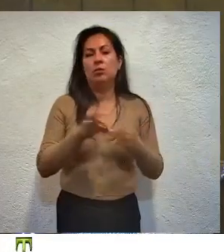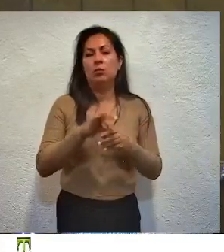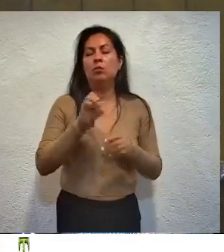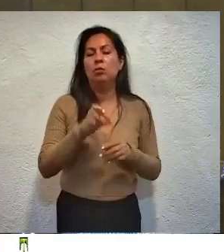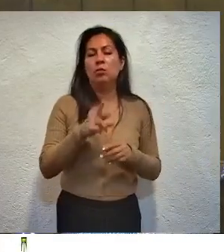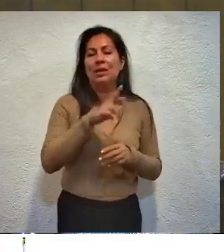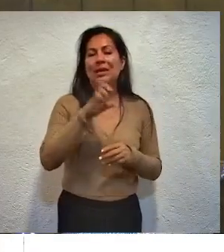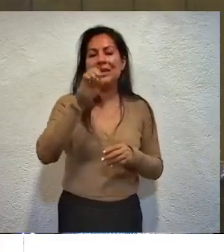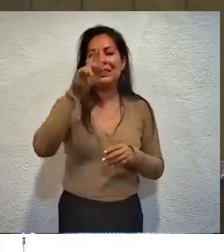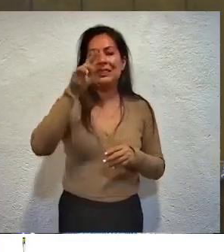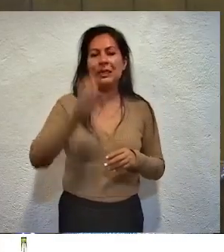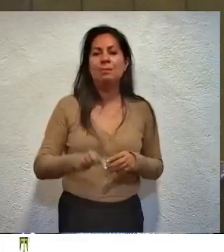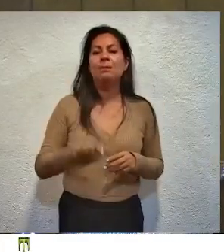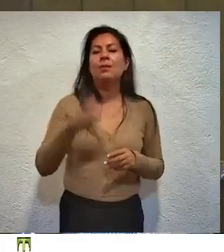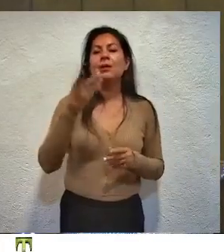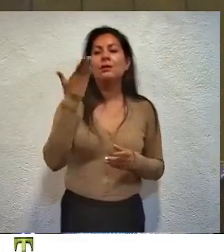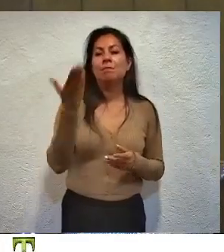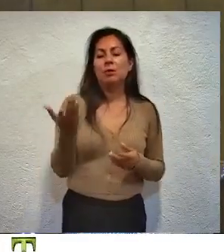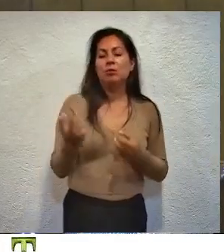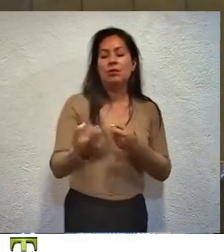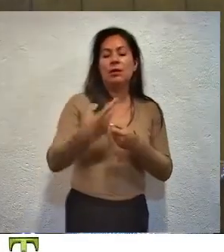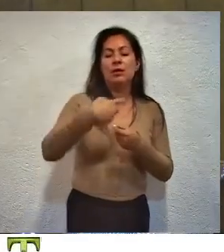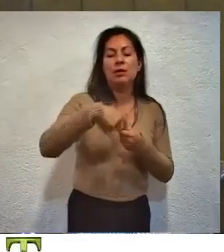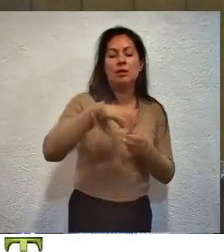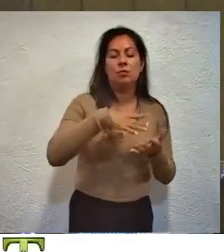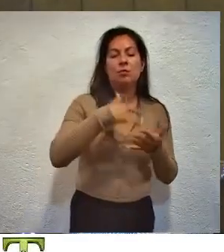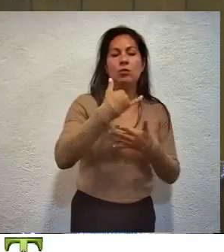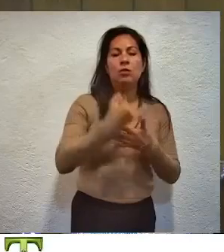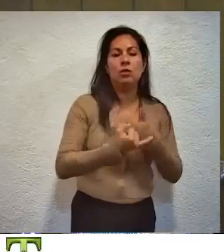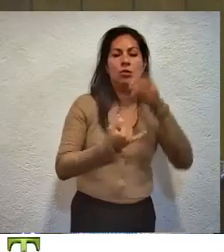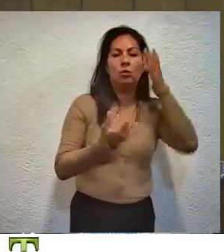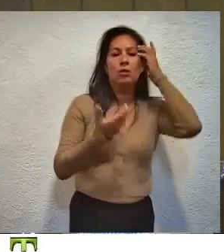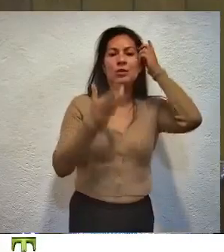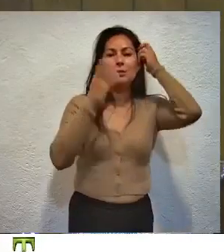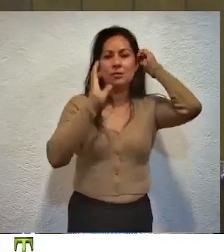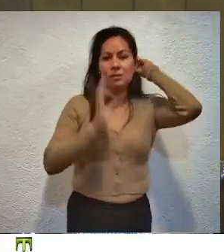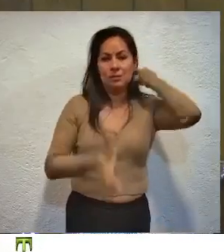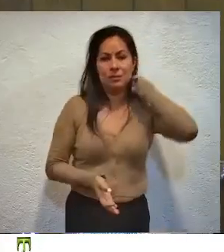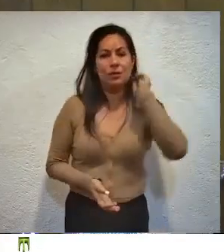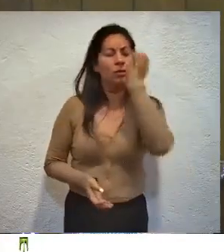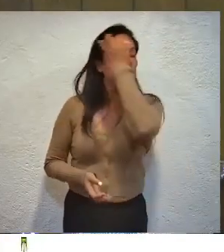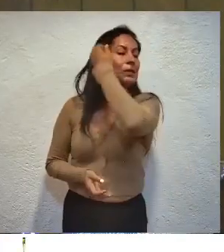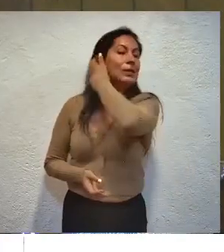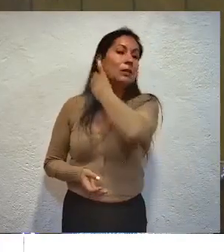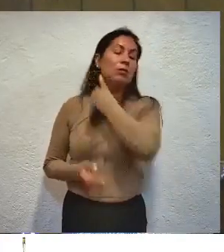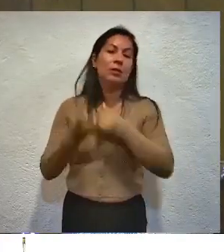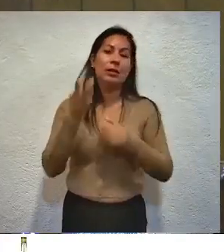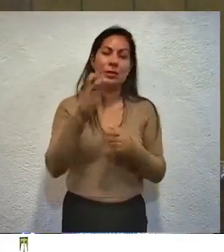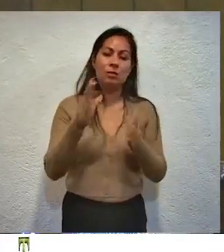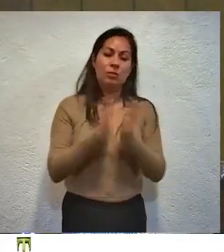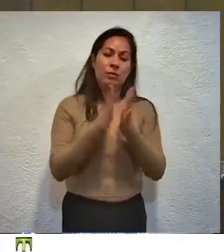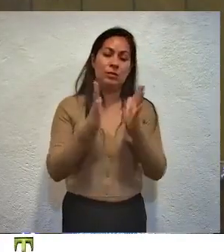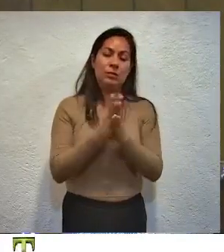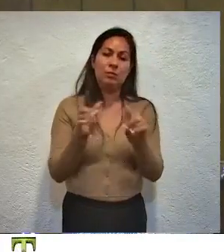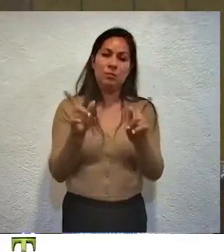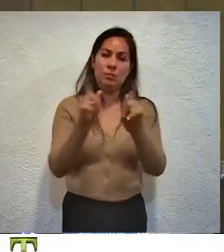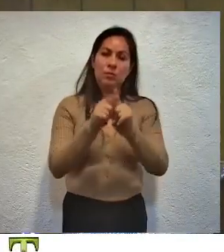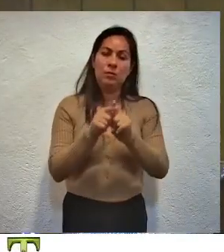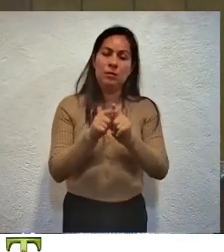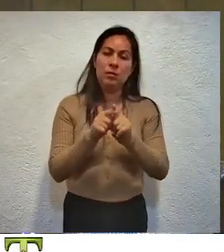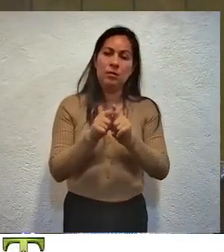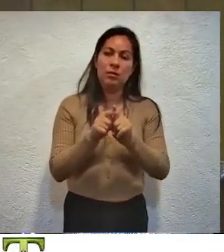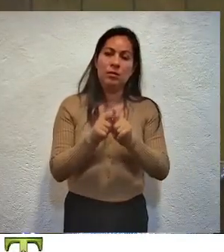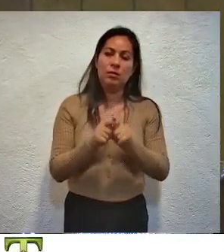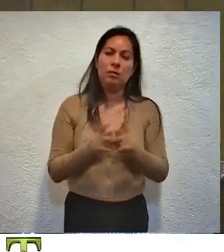concurrente que solicito sea agregado al proyecto que hoy se está aprobando y con esto concluyo mi intervención.